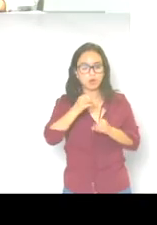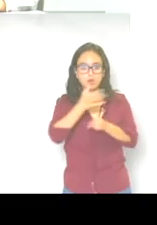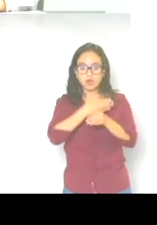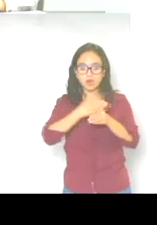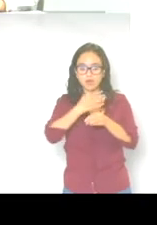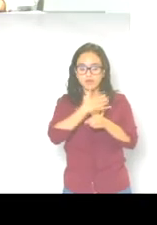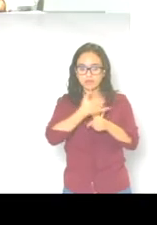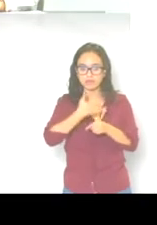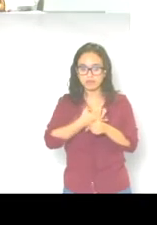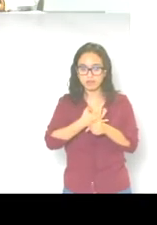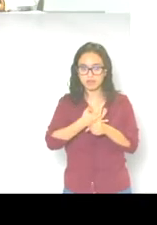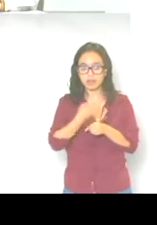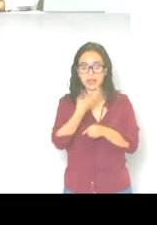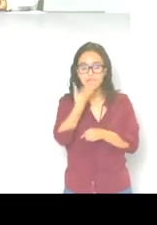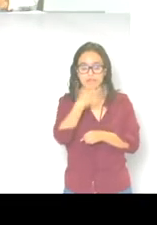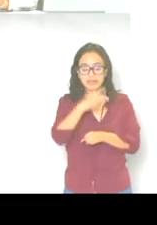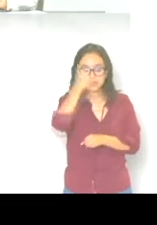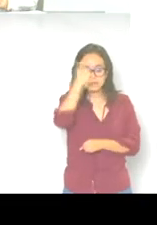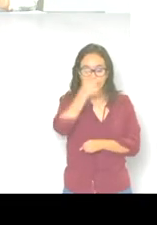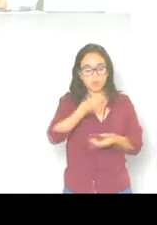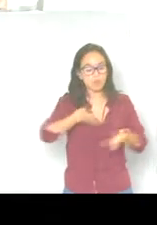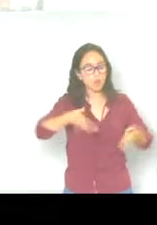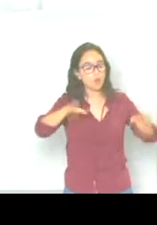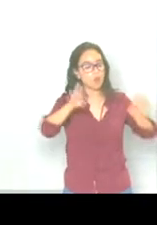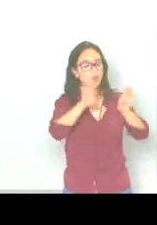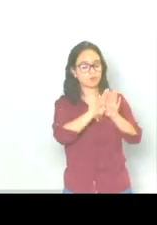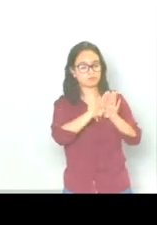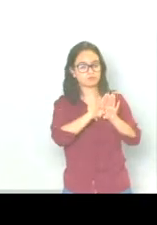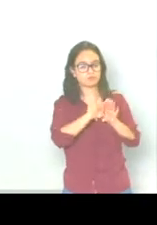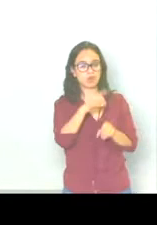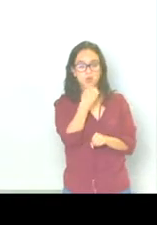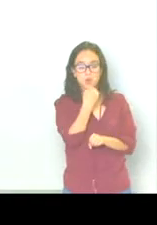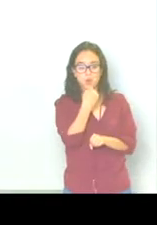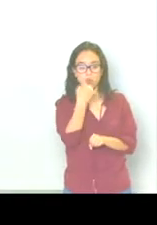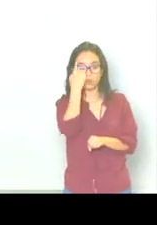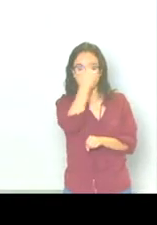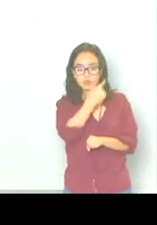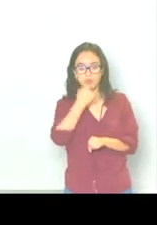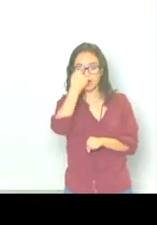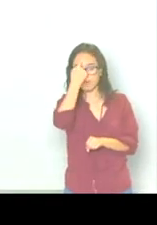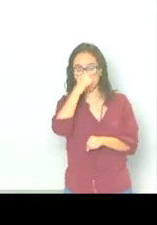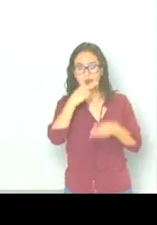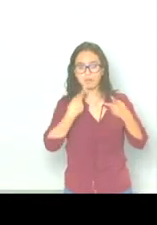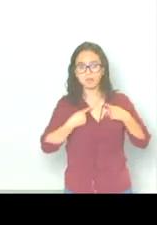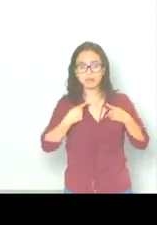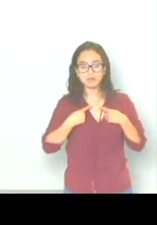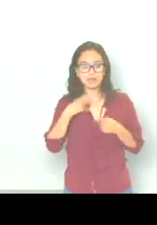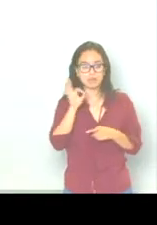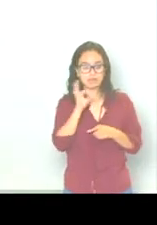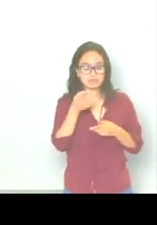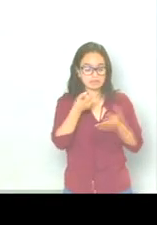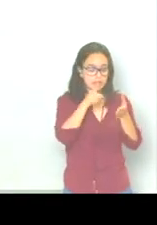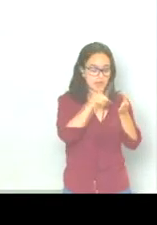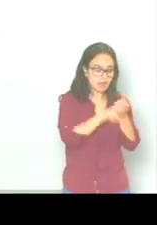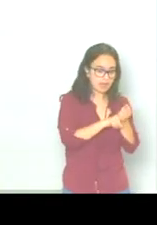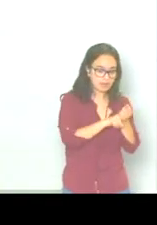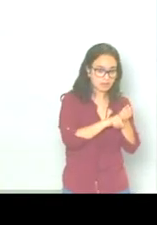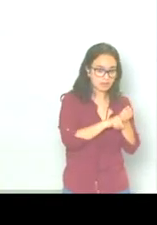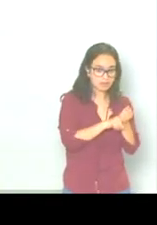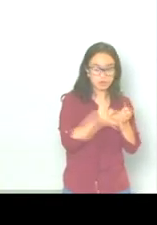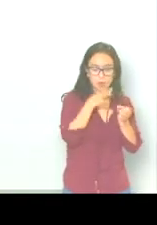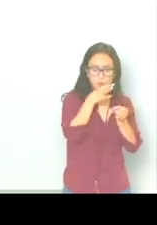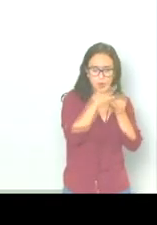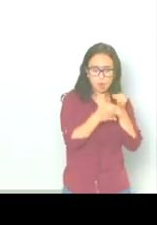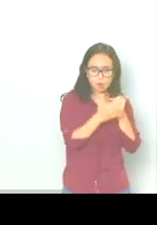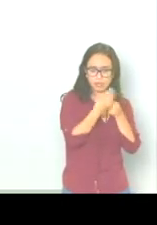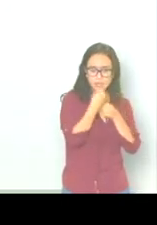cafetería, para las 10 de la noche ya estará cerrada, dando una hora para la salida de los comensales que estén en la parte pues final de que